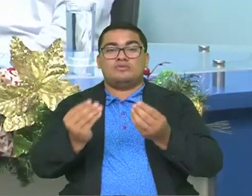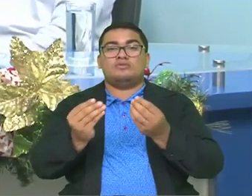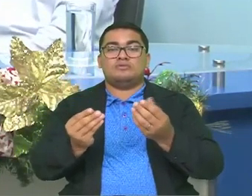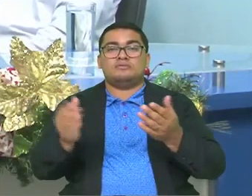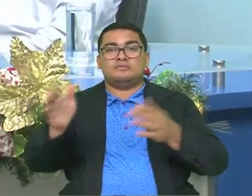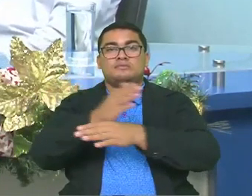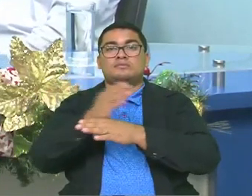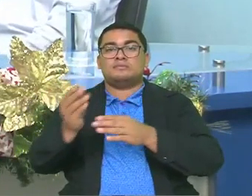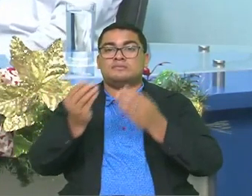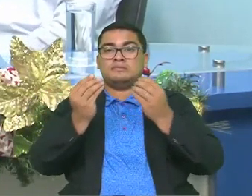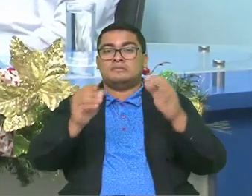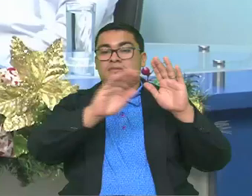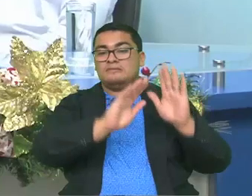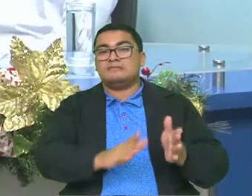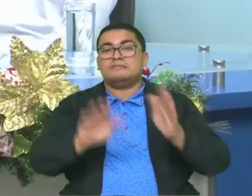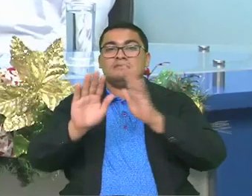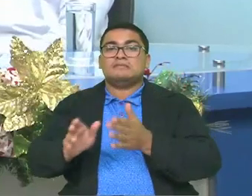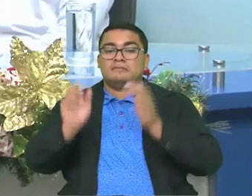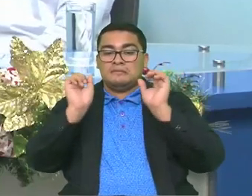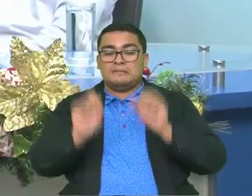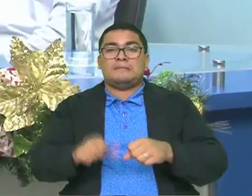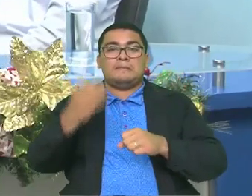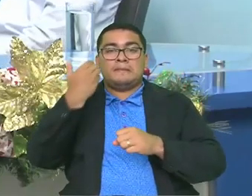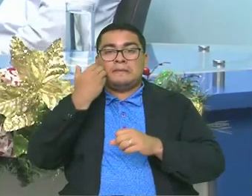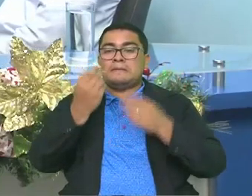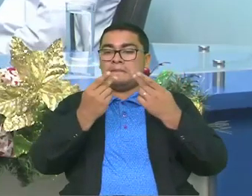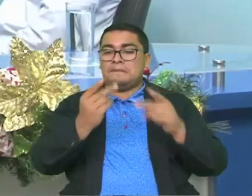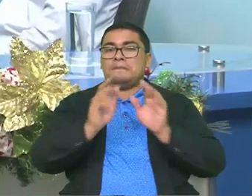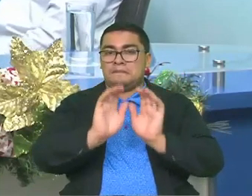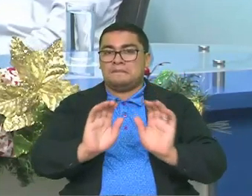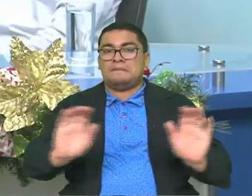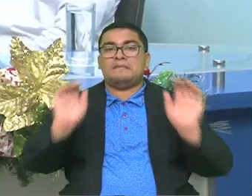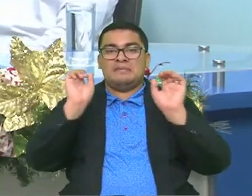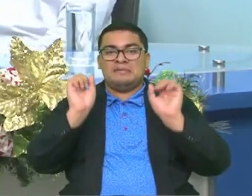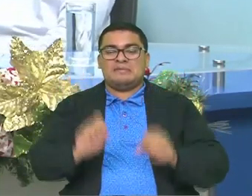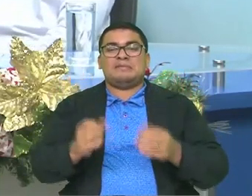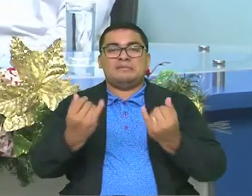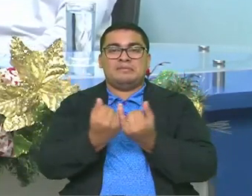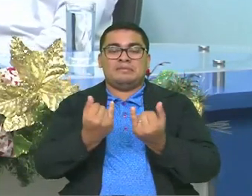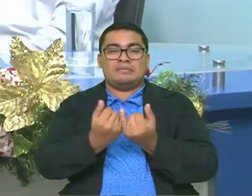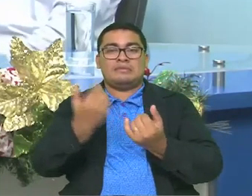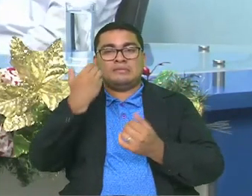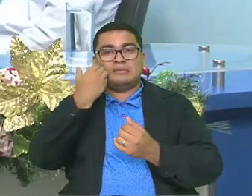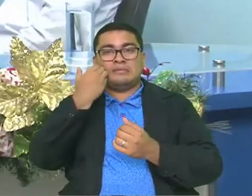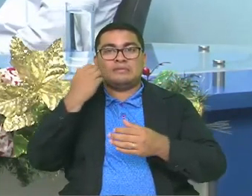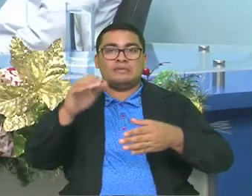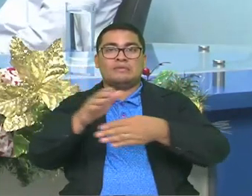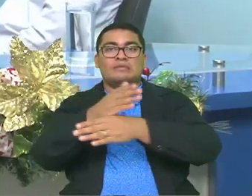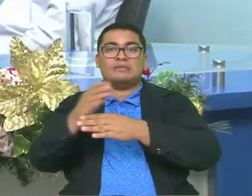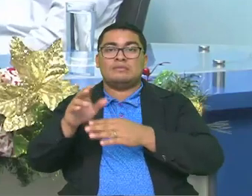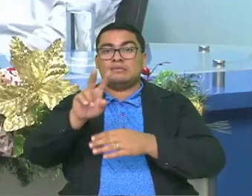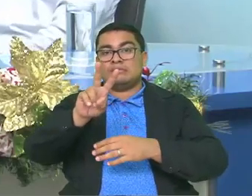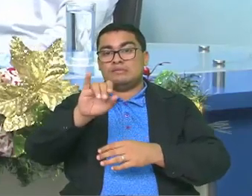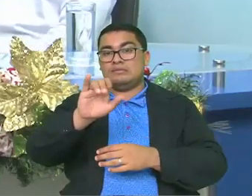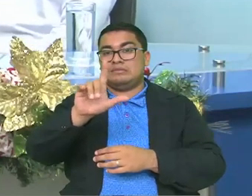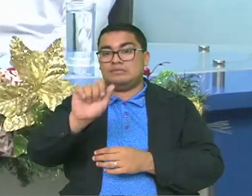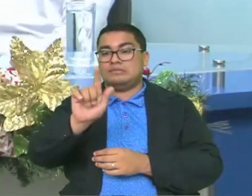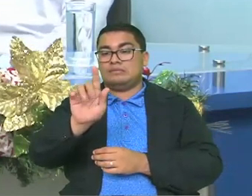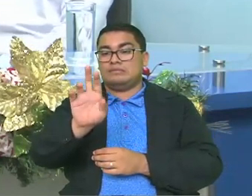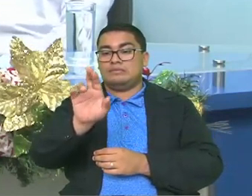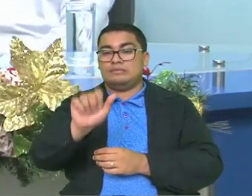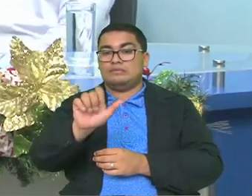dar en cualquier edad. Ya sea niños, jóvenes, adultos mayores. Es más común en los adultos jóvenes y principalmente en el